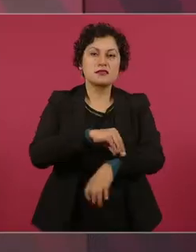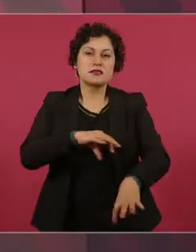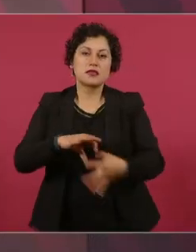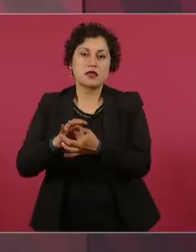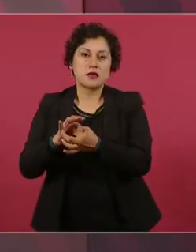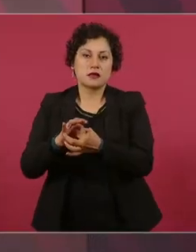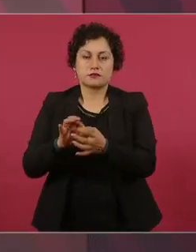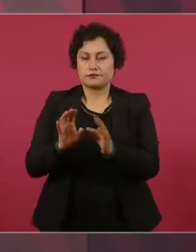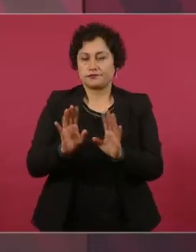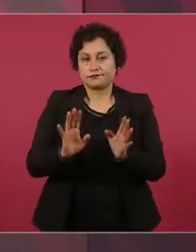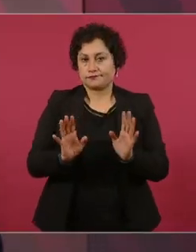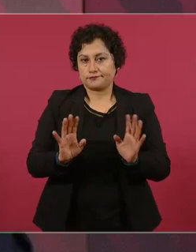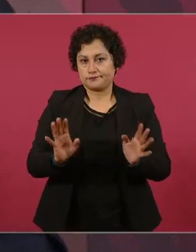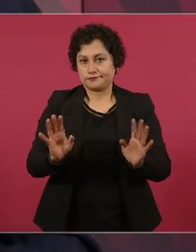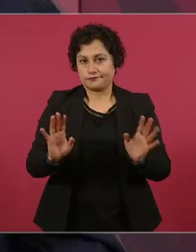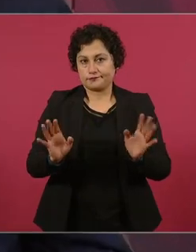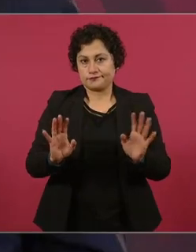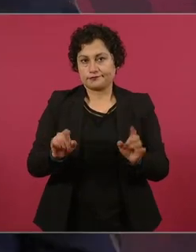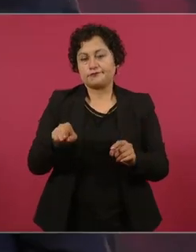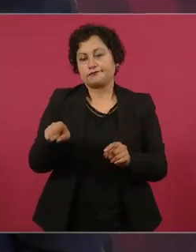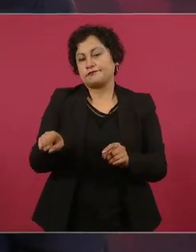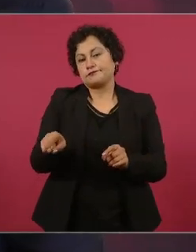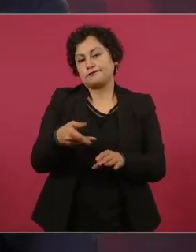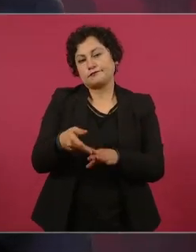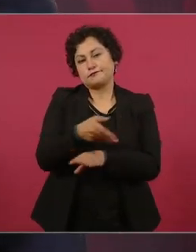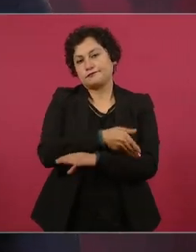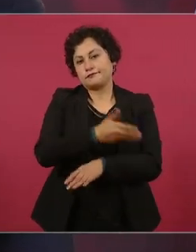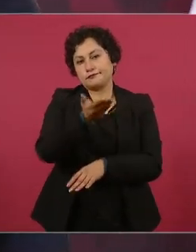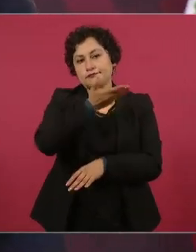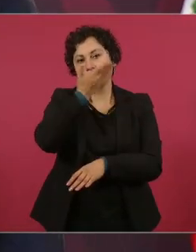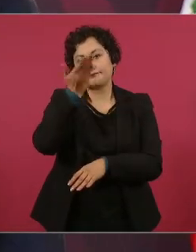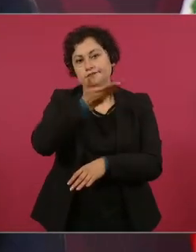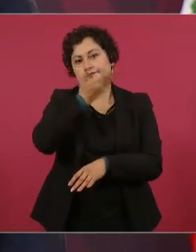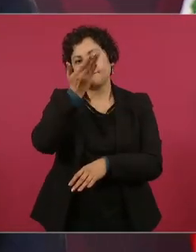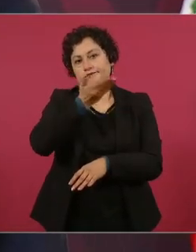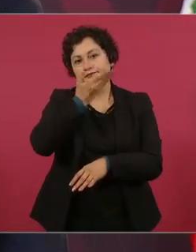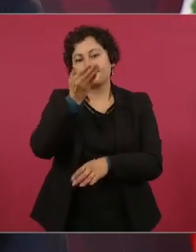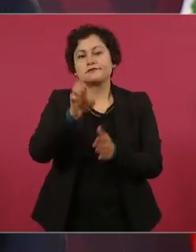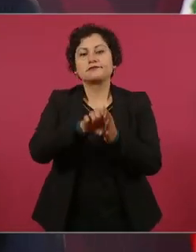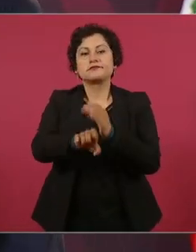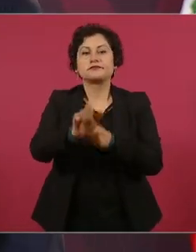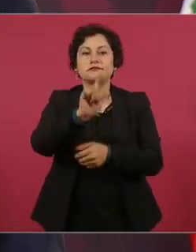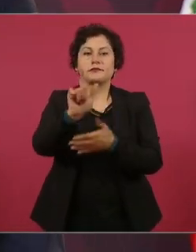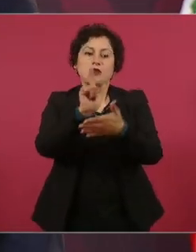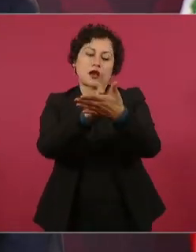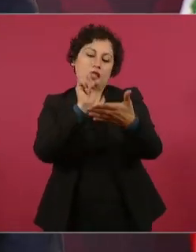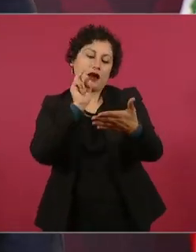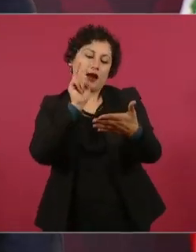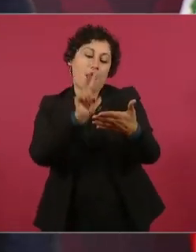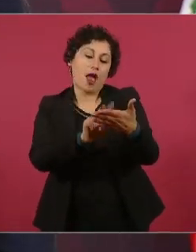de siempre, siempre hay interpretaciones, hay recovecos